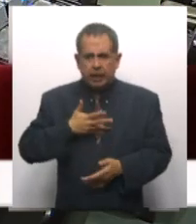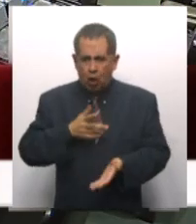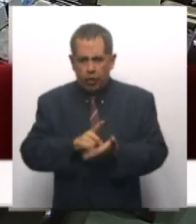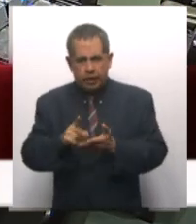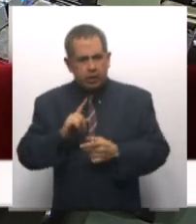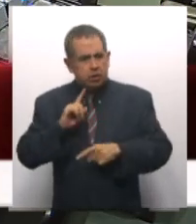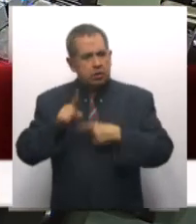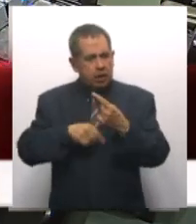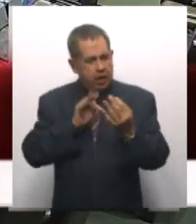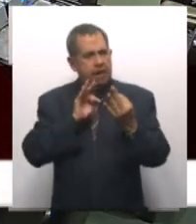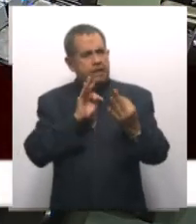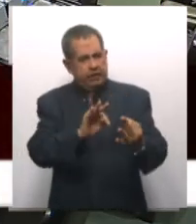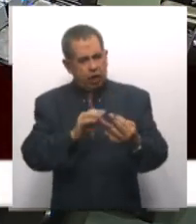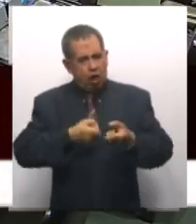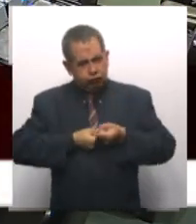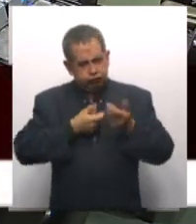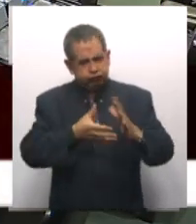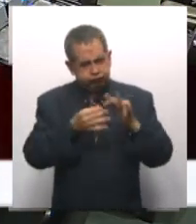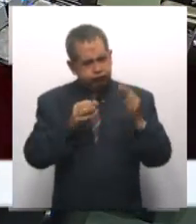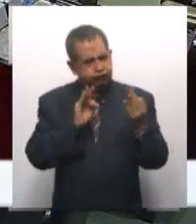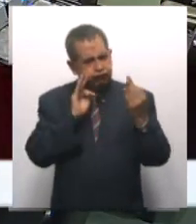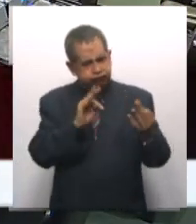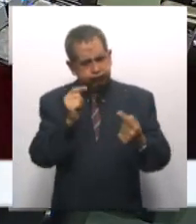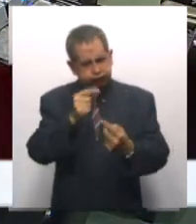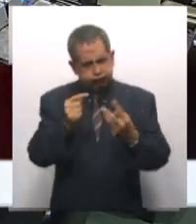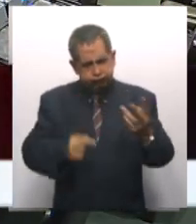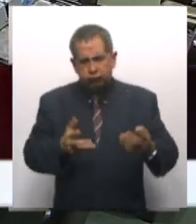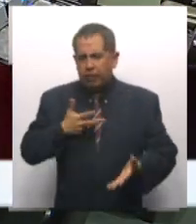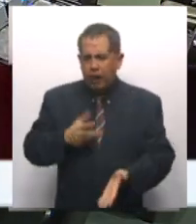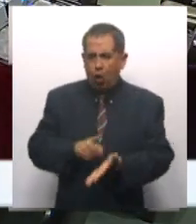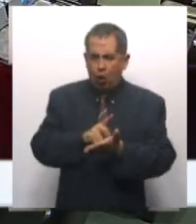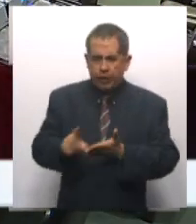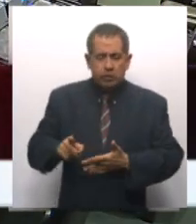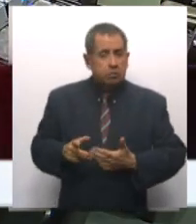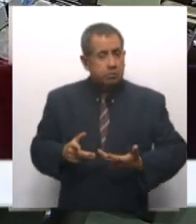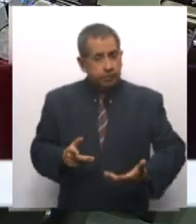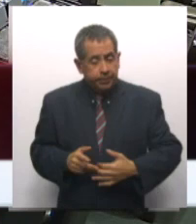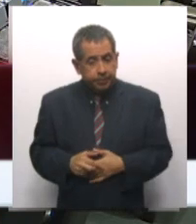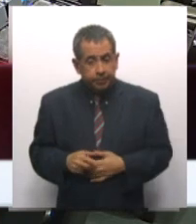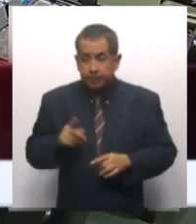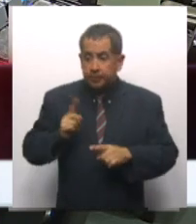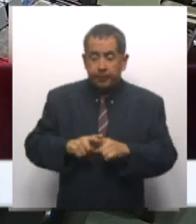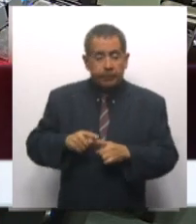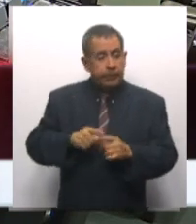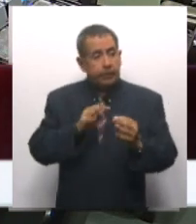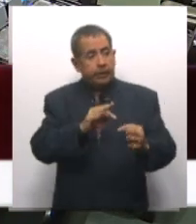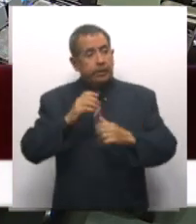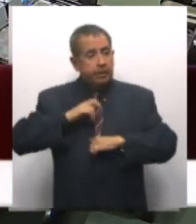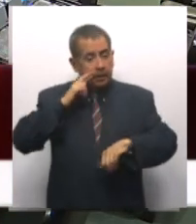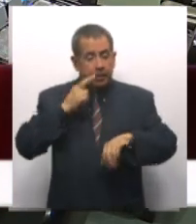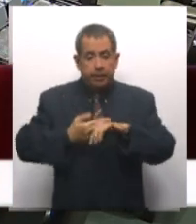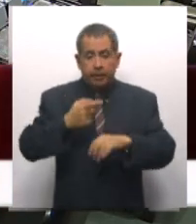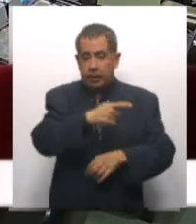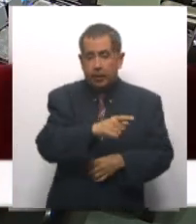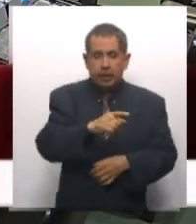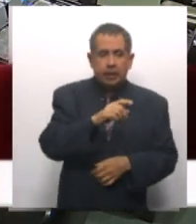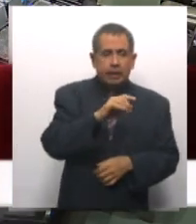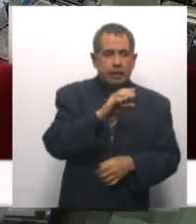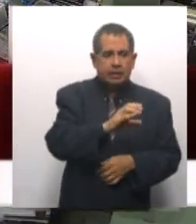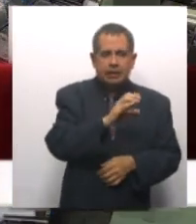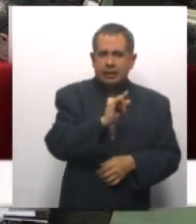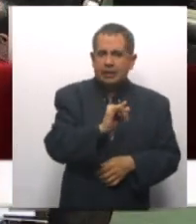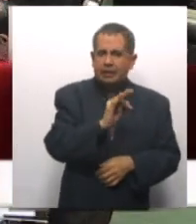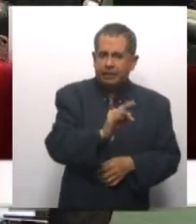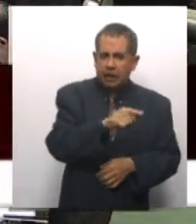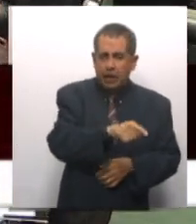de audiencia y demás prerrogativas procesales ante la persona titular de la Unidad de Inteligencia